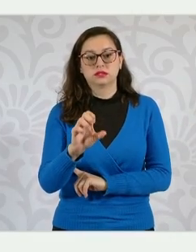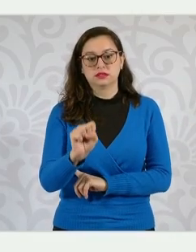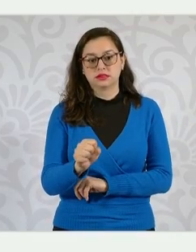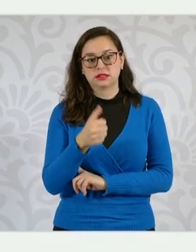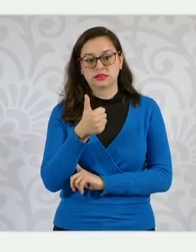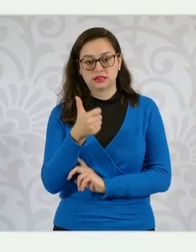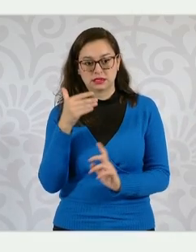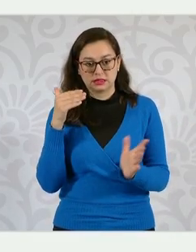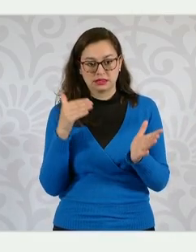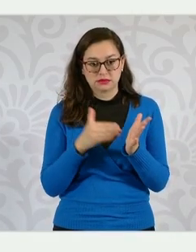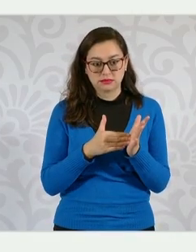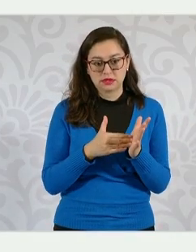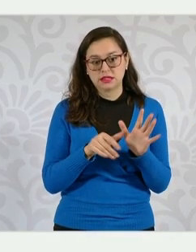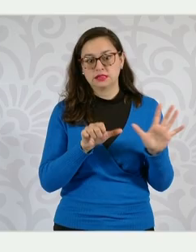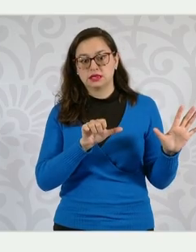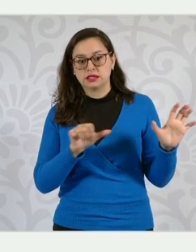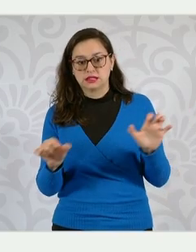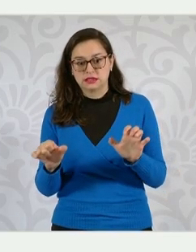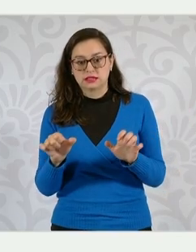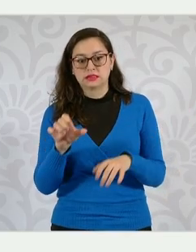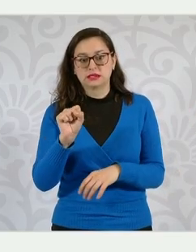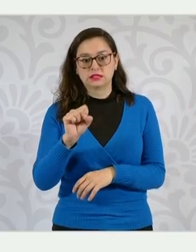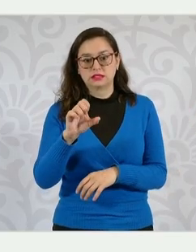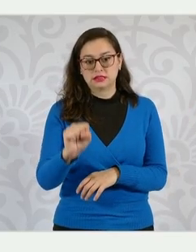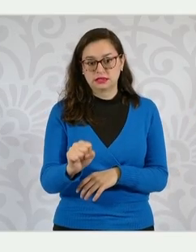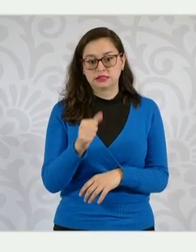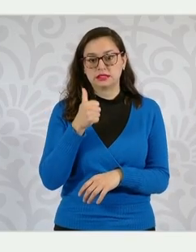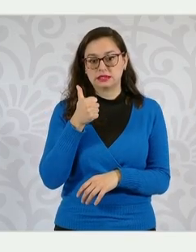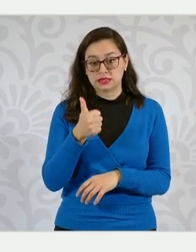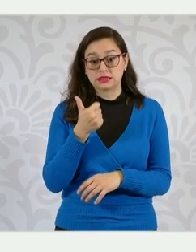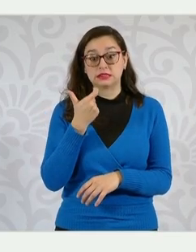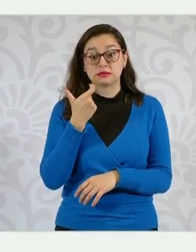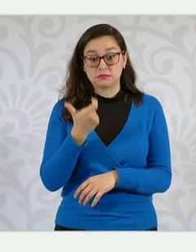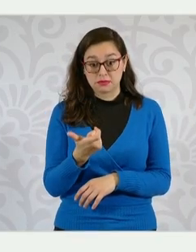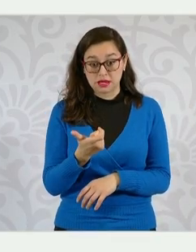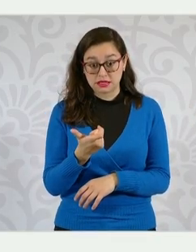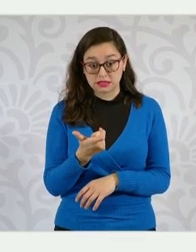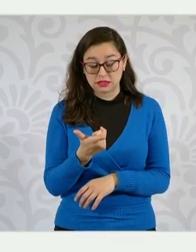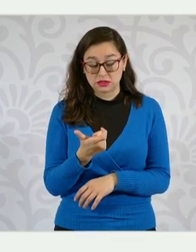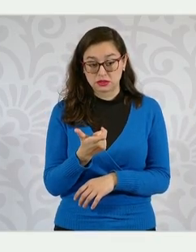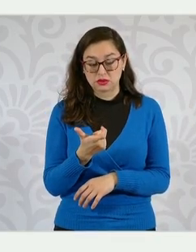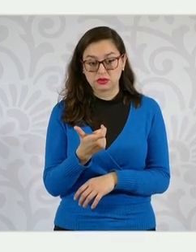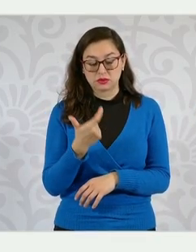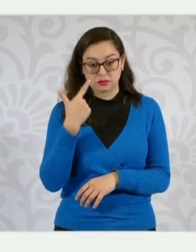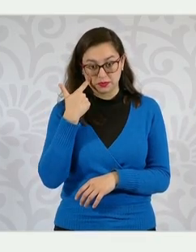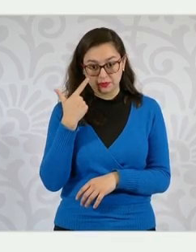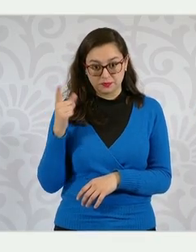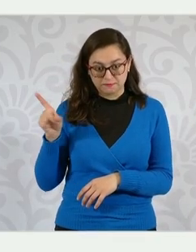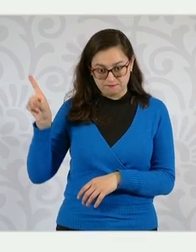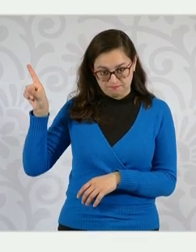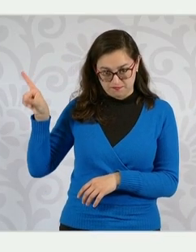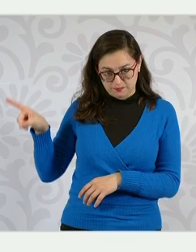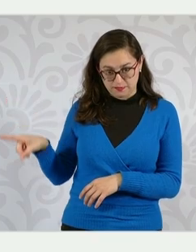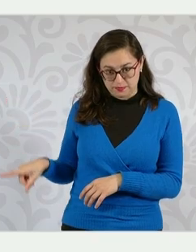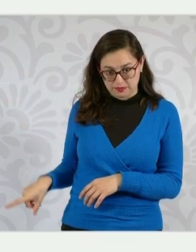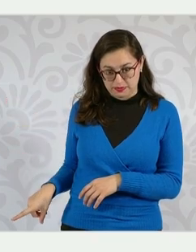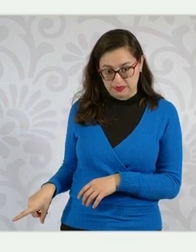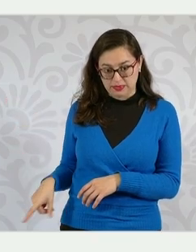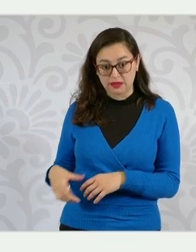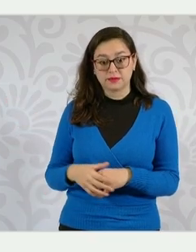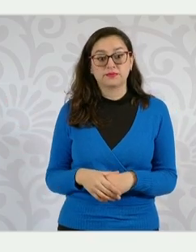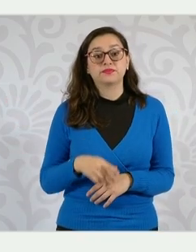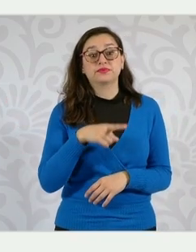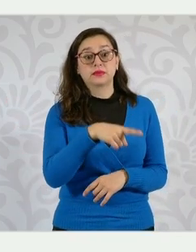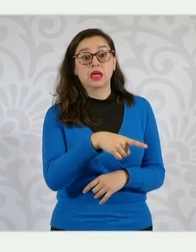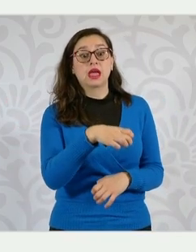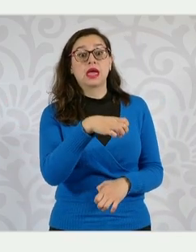mil 666 pesos con el siguiente detalle. Como ustedes pueden ver, la empresa